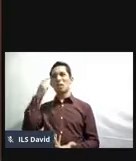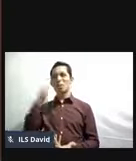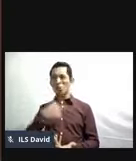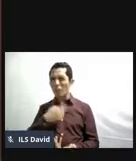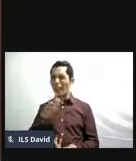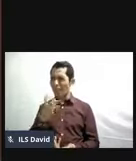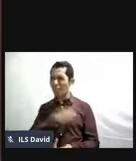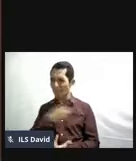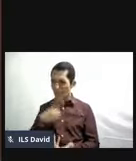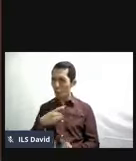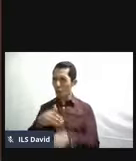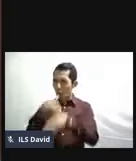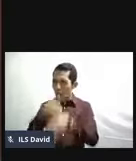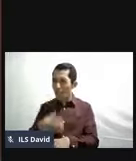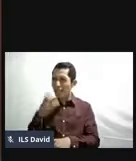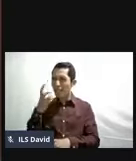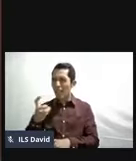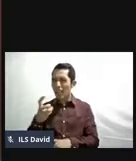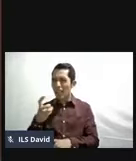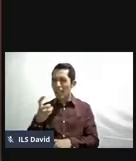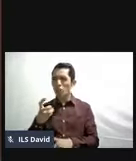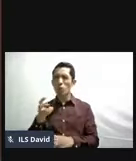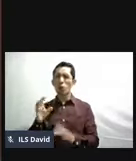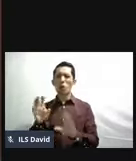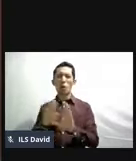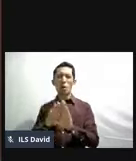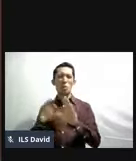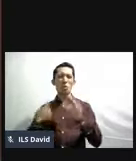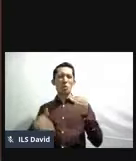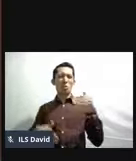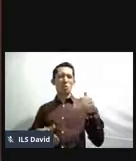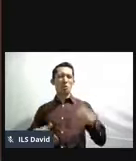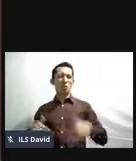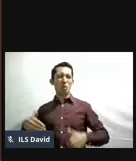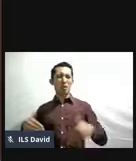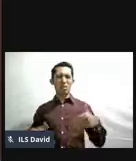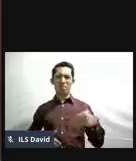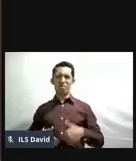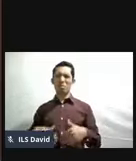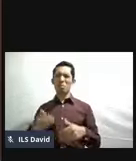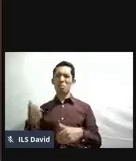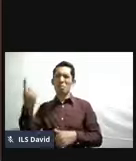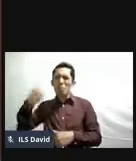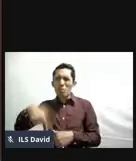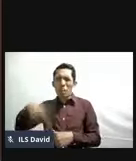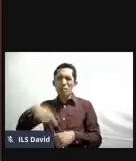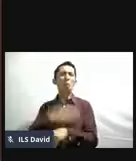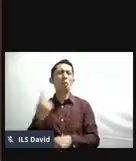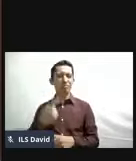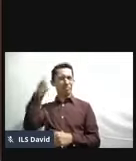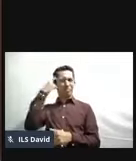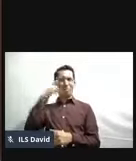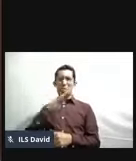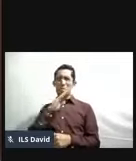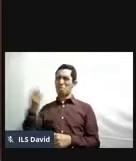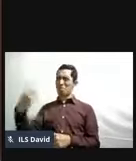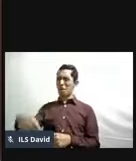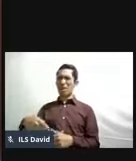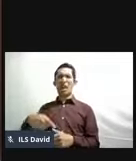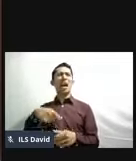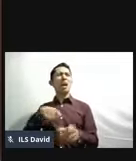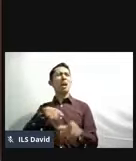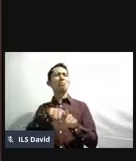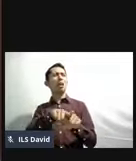hacerlo, o se lo pueden tomar personal y decir, bueno, pues es que esto me lo dice mi mamá a mí y no se lo dice a mi hermana o a mi